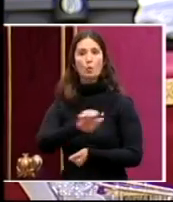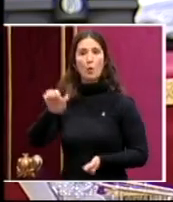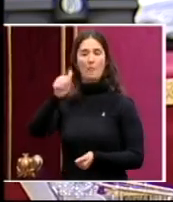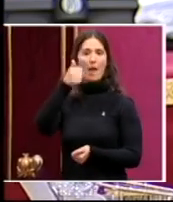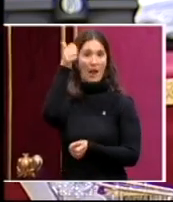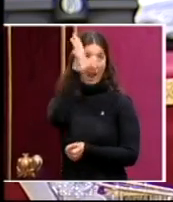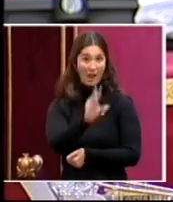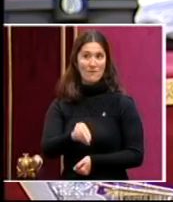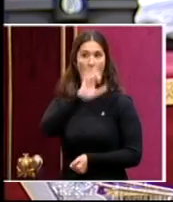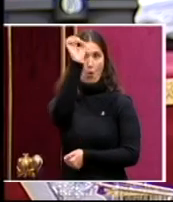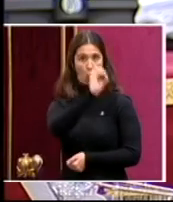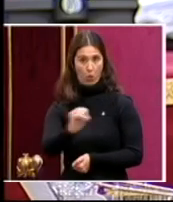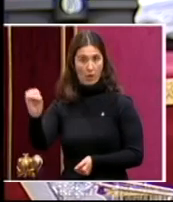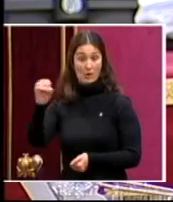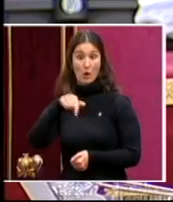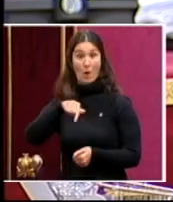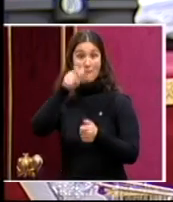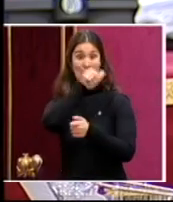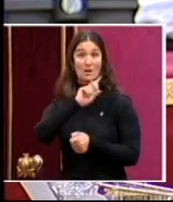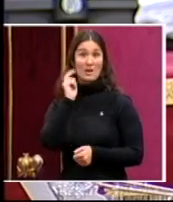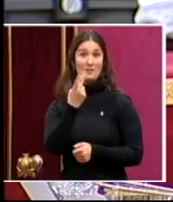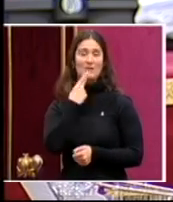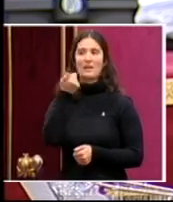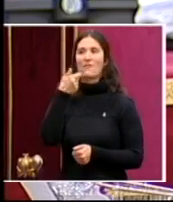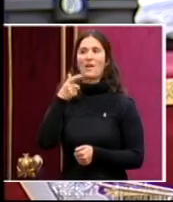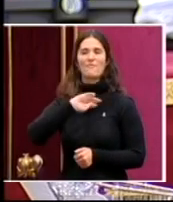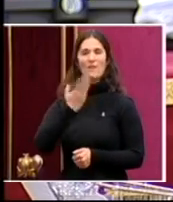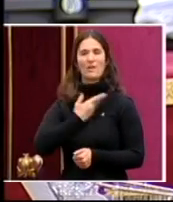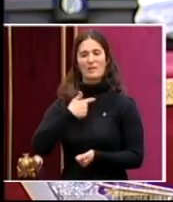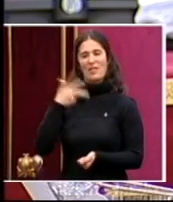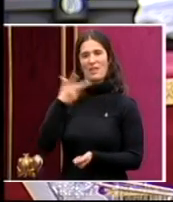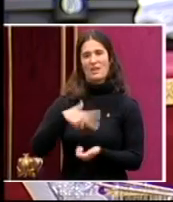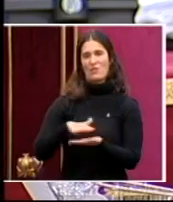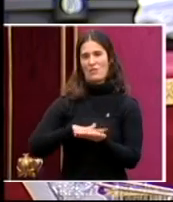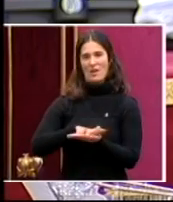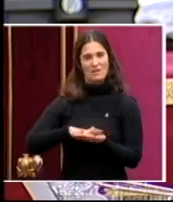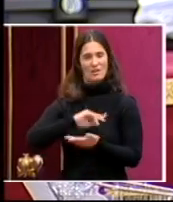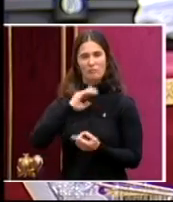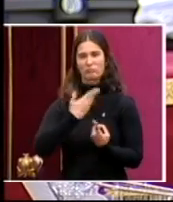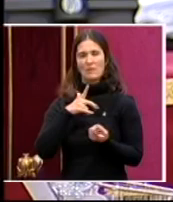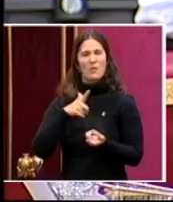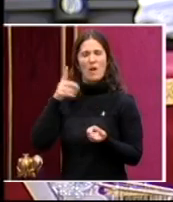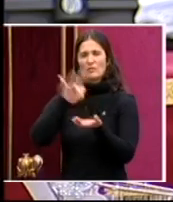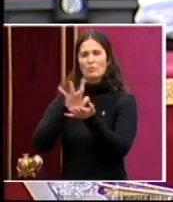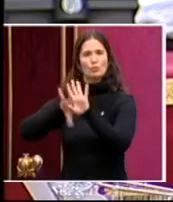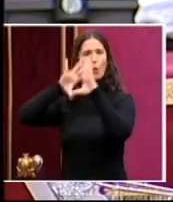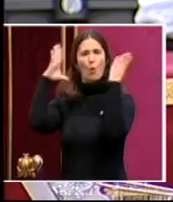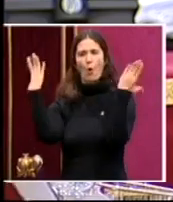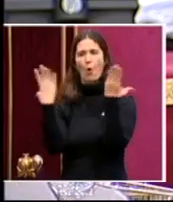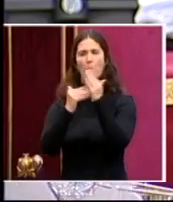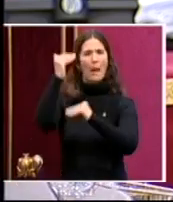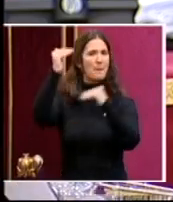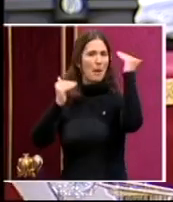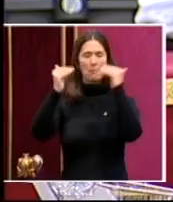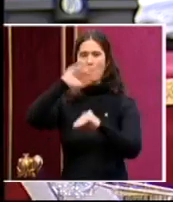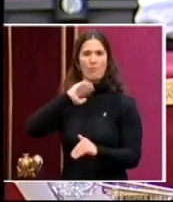Aún hoy en día, las personas trans ven sus más básicos derechos humanos y civiles violados sistemáticamente en todo el mundo, en mayor o menor medida.